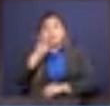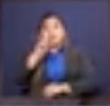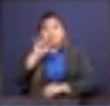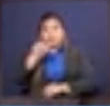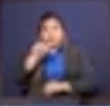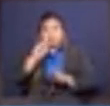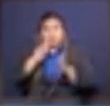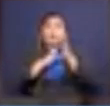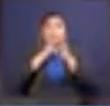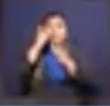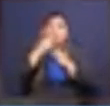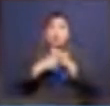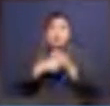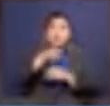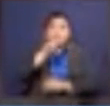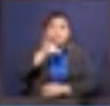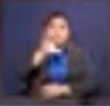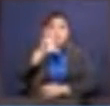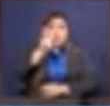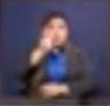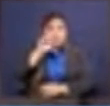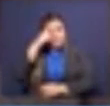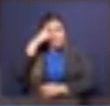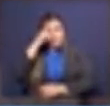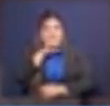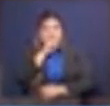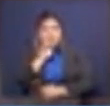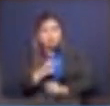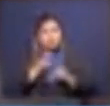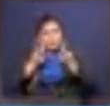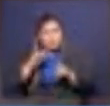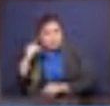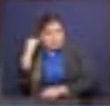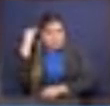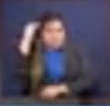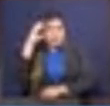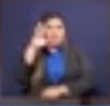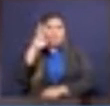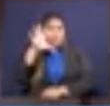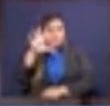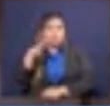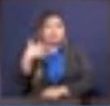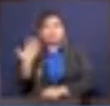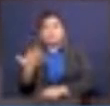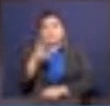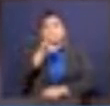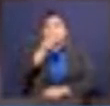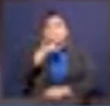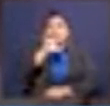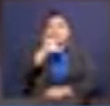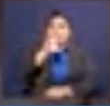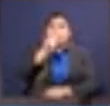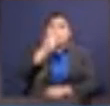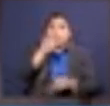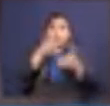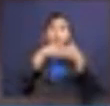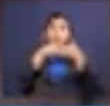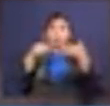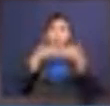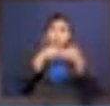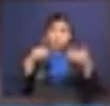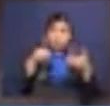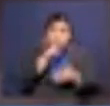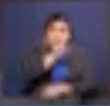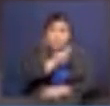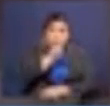el programa 120 a los 65, que equivale a 120